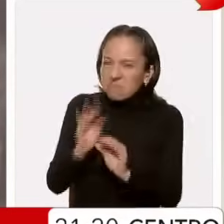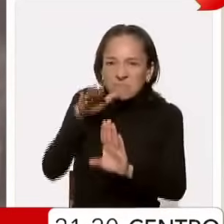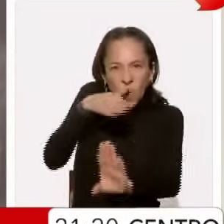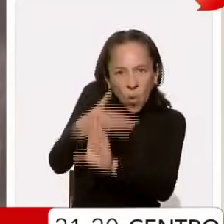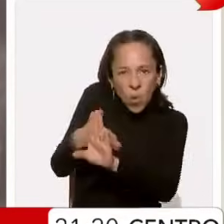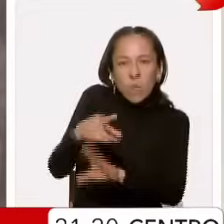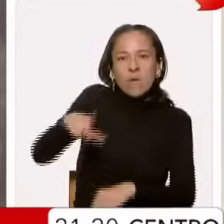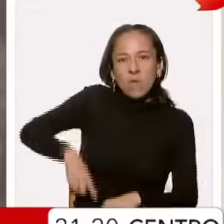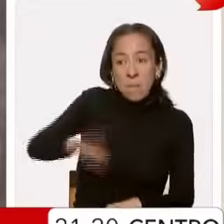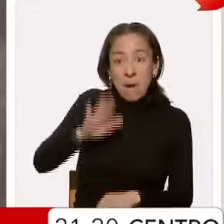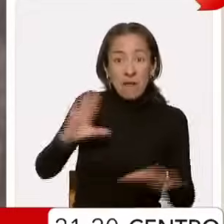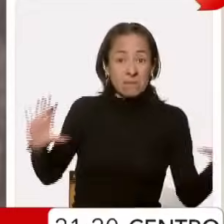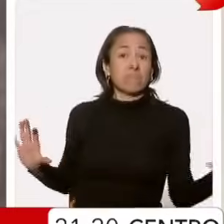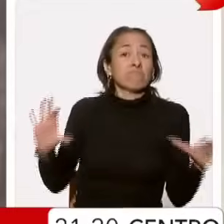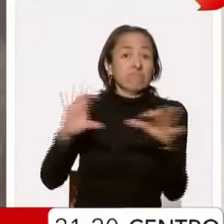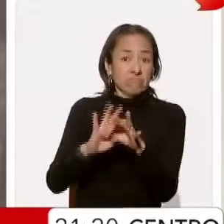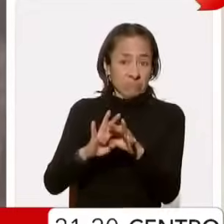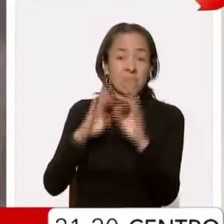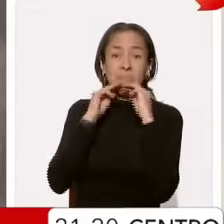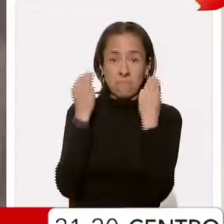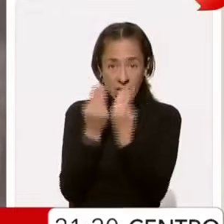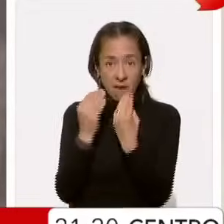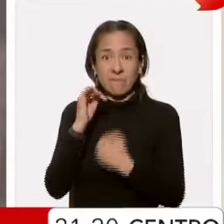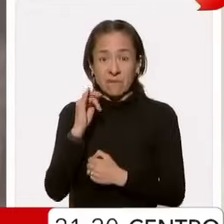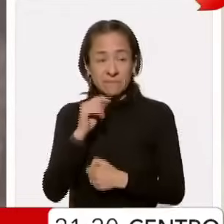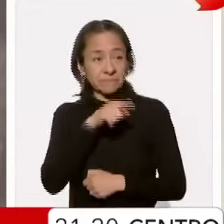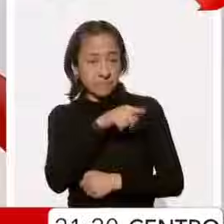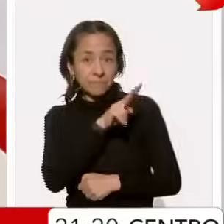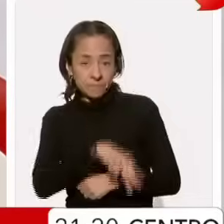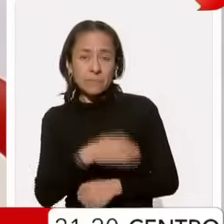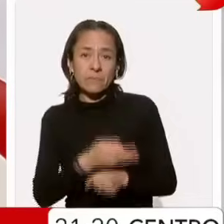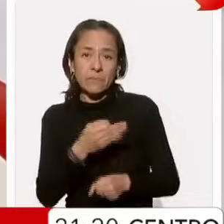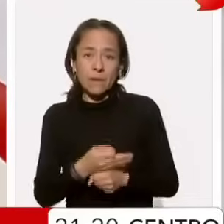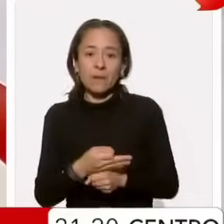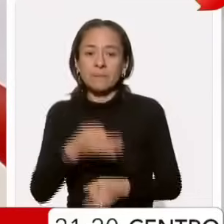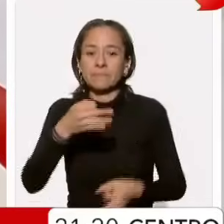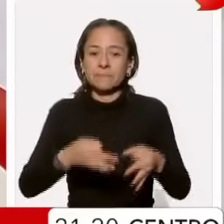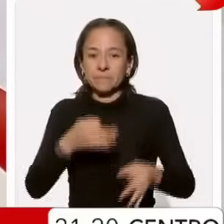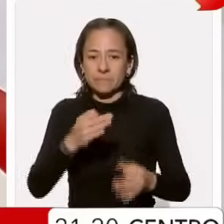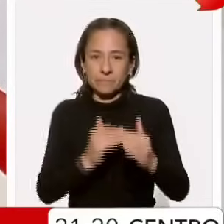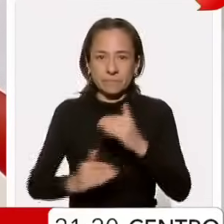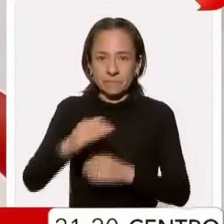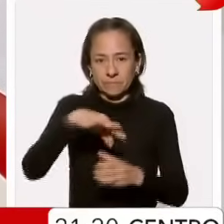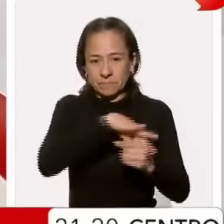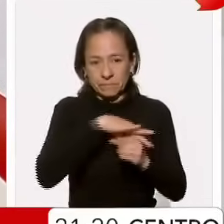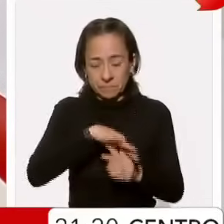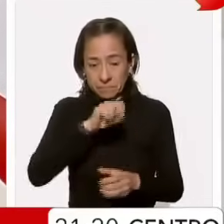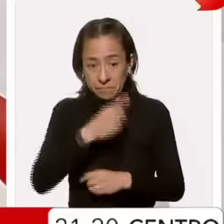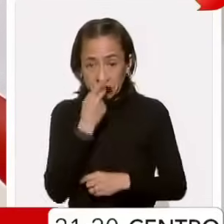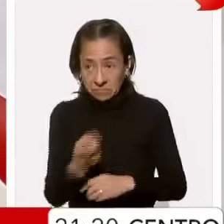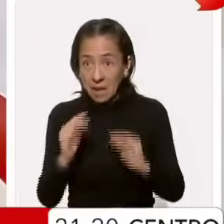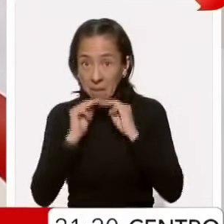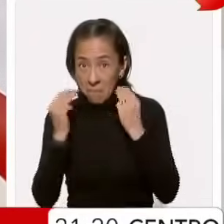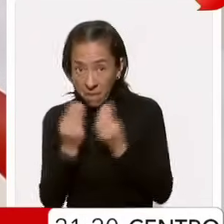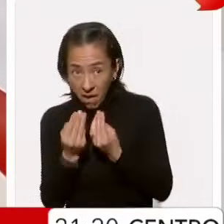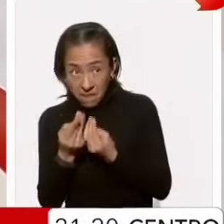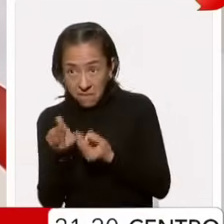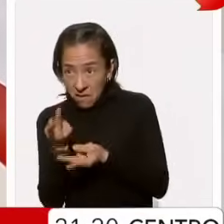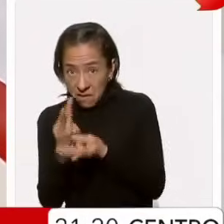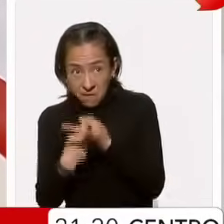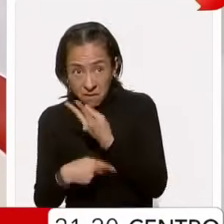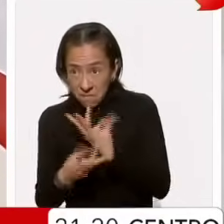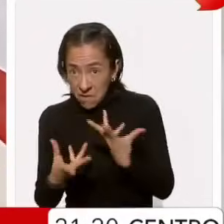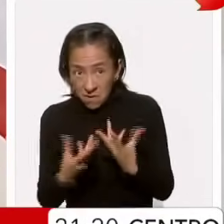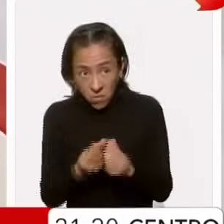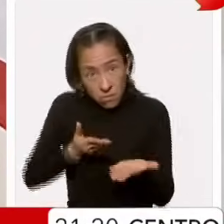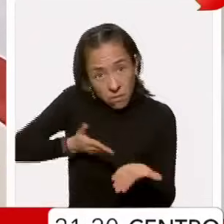gobierno y el narco. Y ya Claudia Pizaña, el magistrado del Tribunal Electoral, dijo, si el narco interviene se puede anular la elección. Así es. ¿No? Y